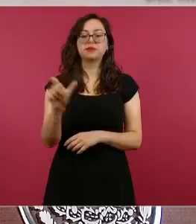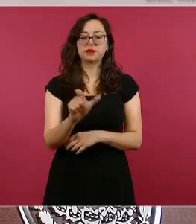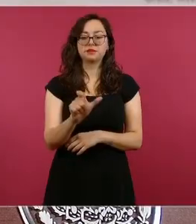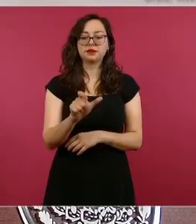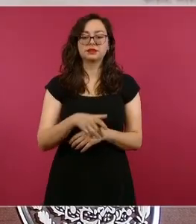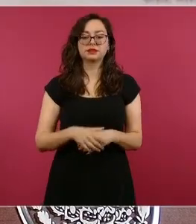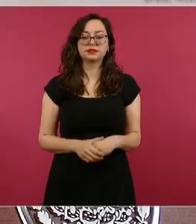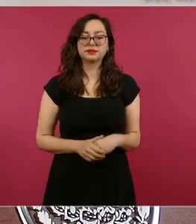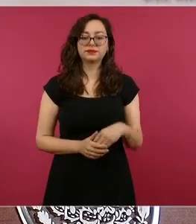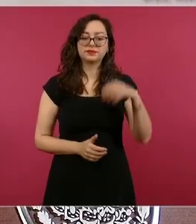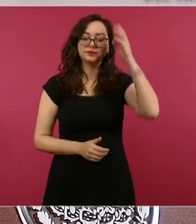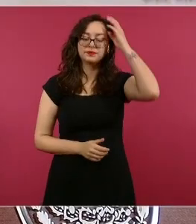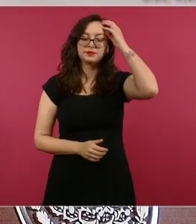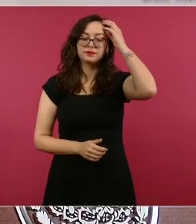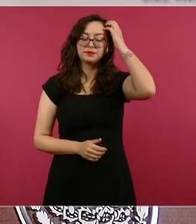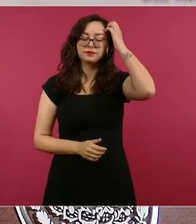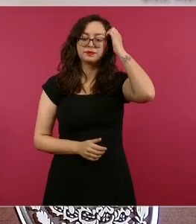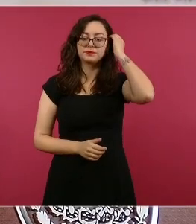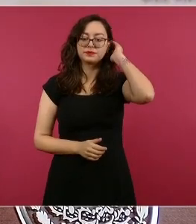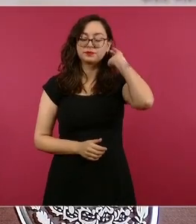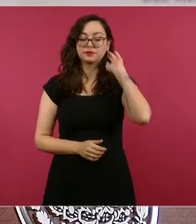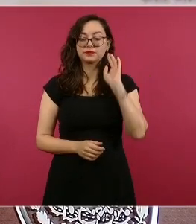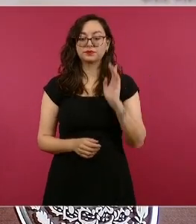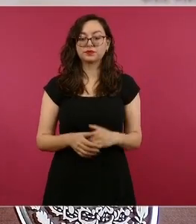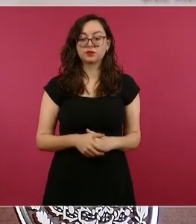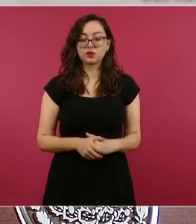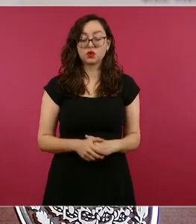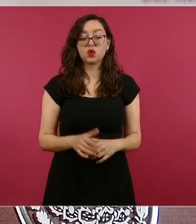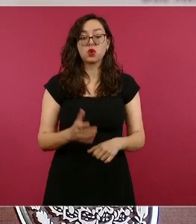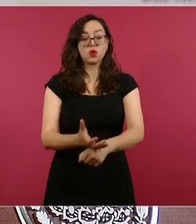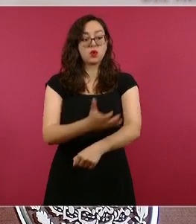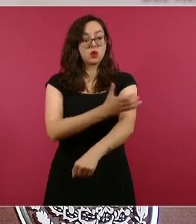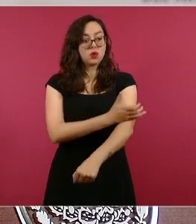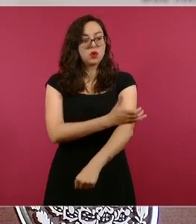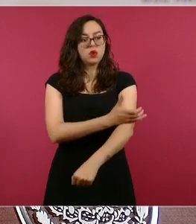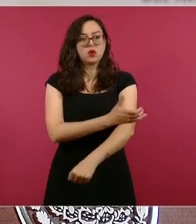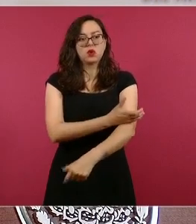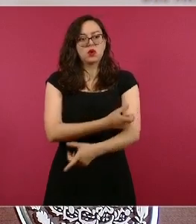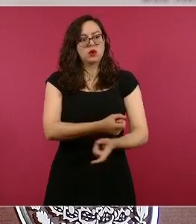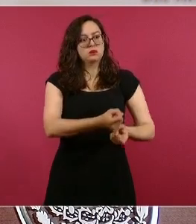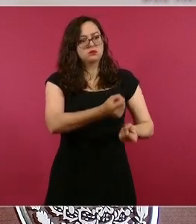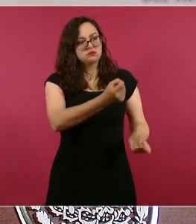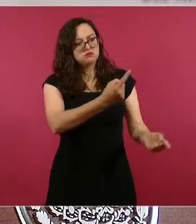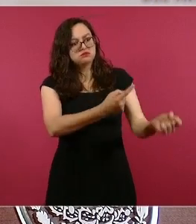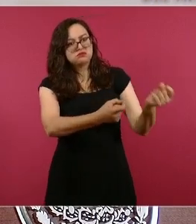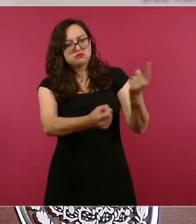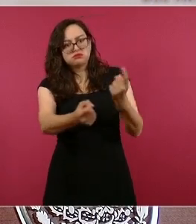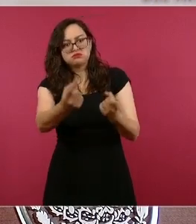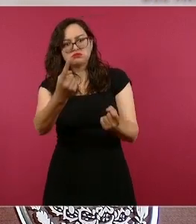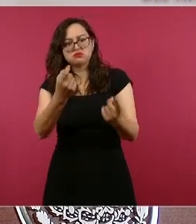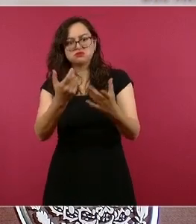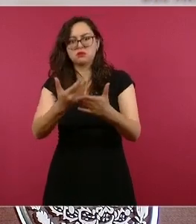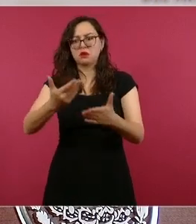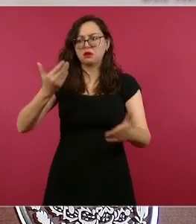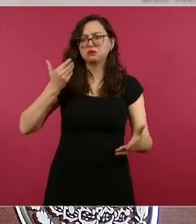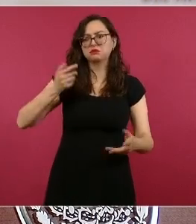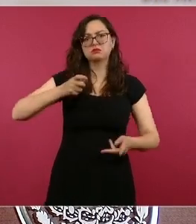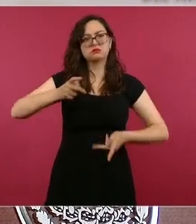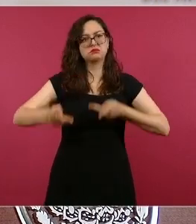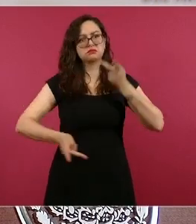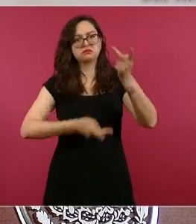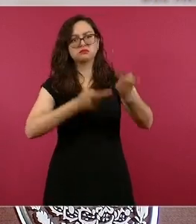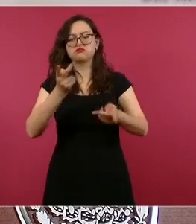Algunas compañeras, compañeros hicieron denuncias sobre corrupción. Quedamos